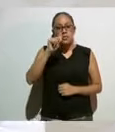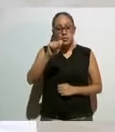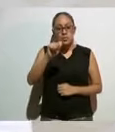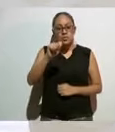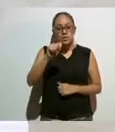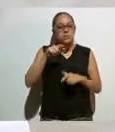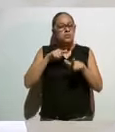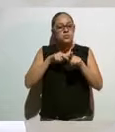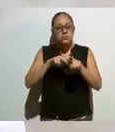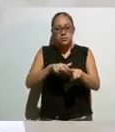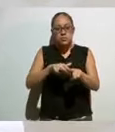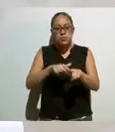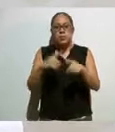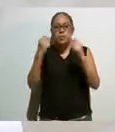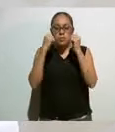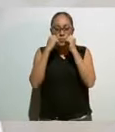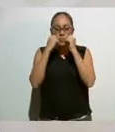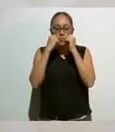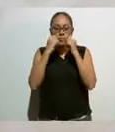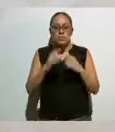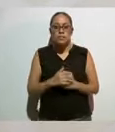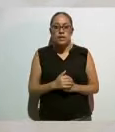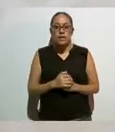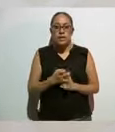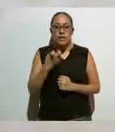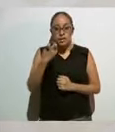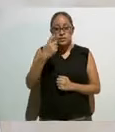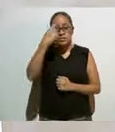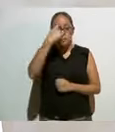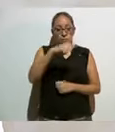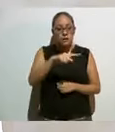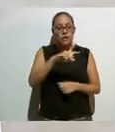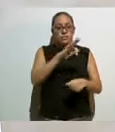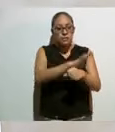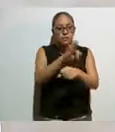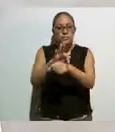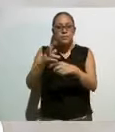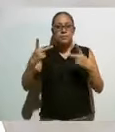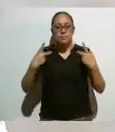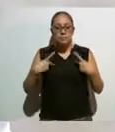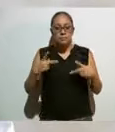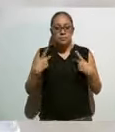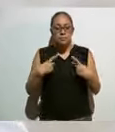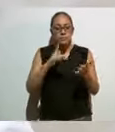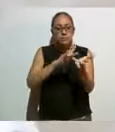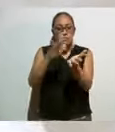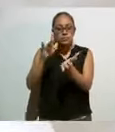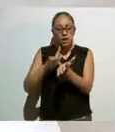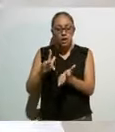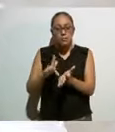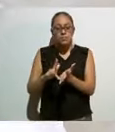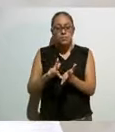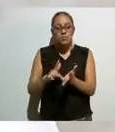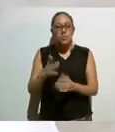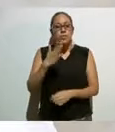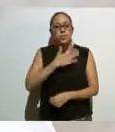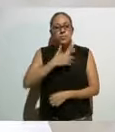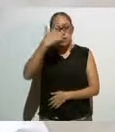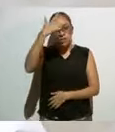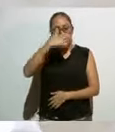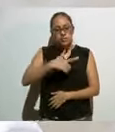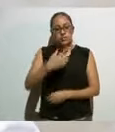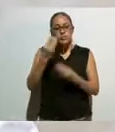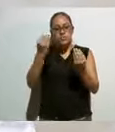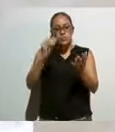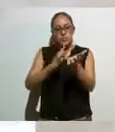todas maneras va, por el bien del pueblo y por el bien de la nación. Buenas noches y